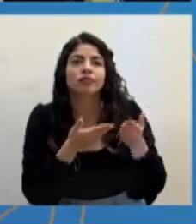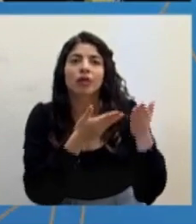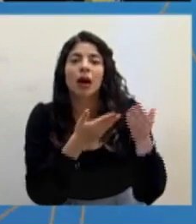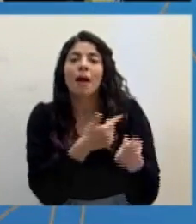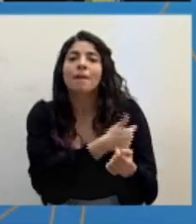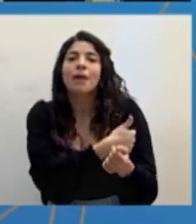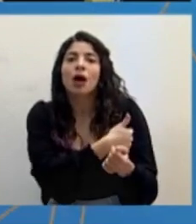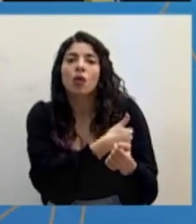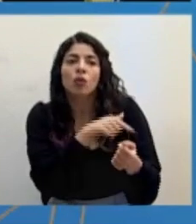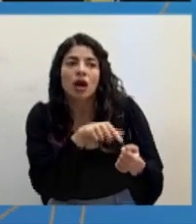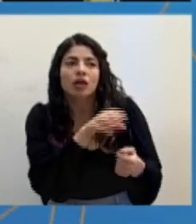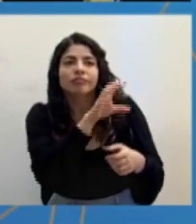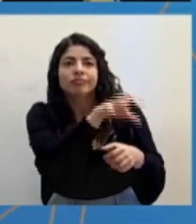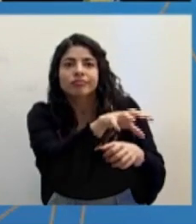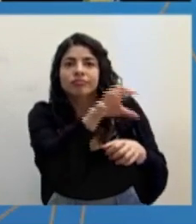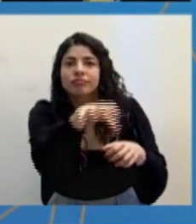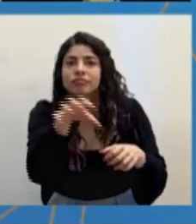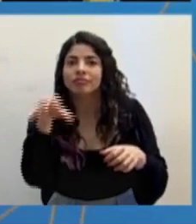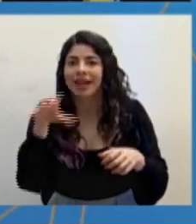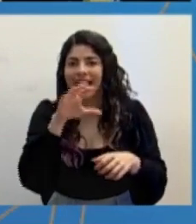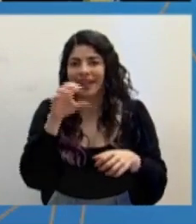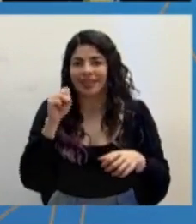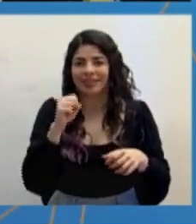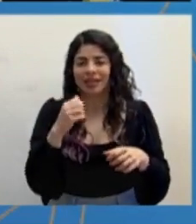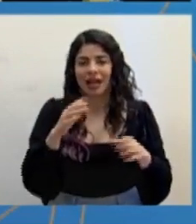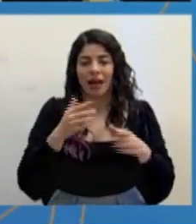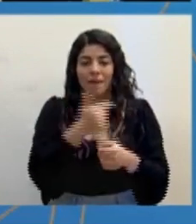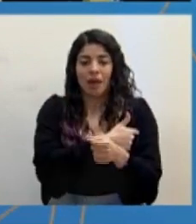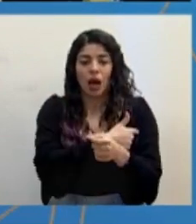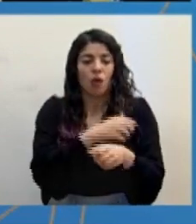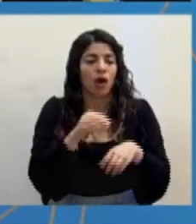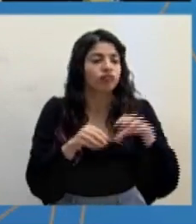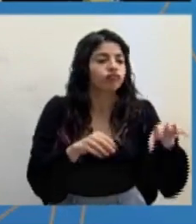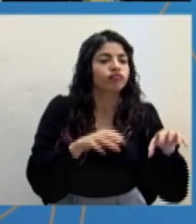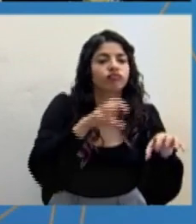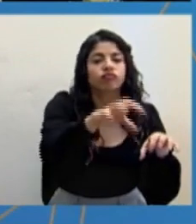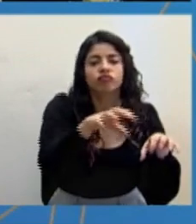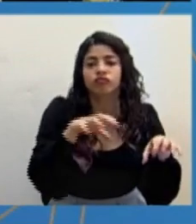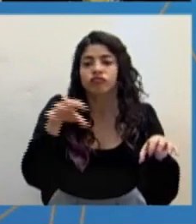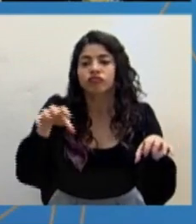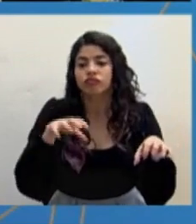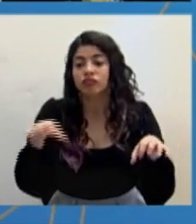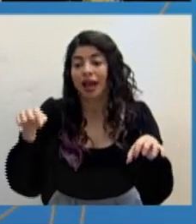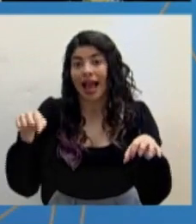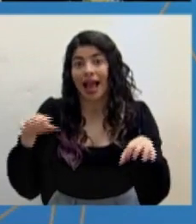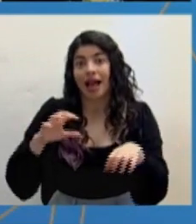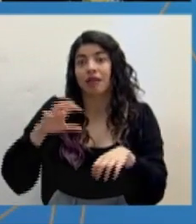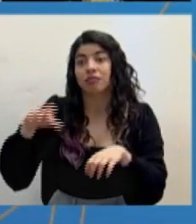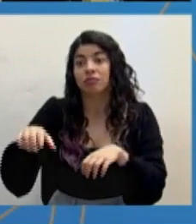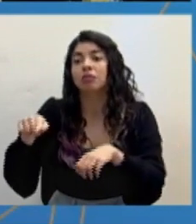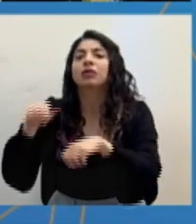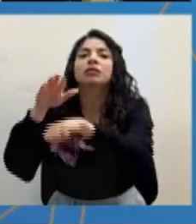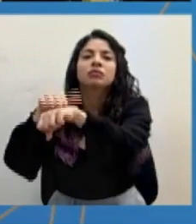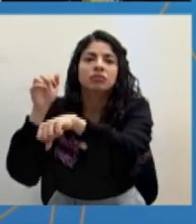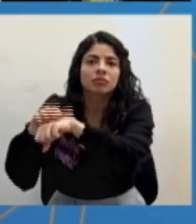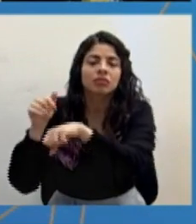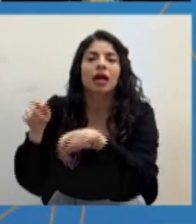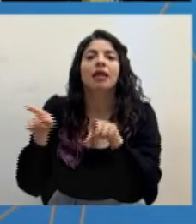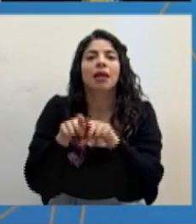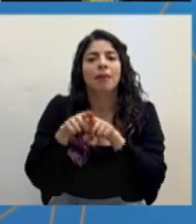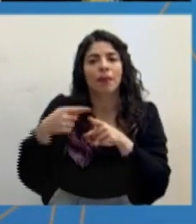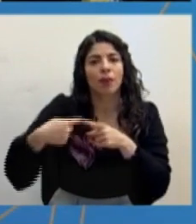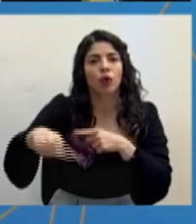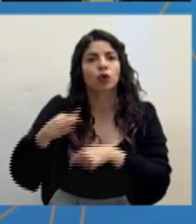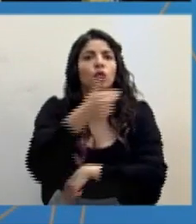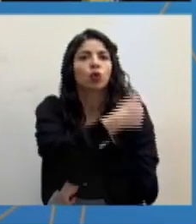las áreas de salud de la Caja Costarricense de Seguro Social, estarán siendo convocados también los personeros de la Benemérita Cruz